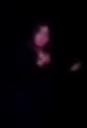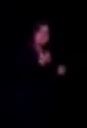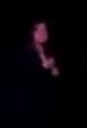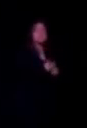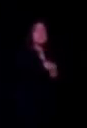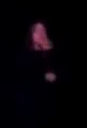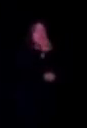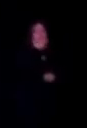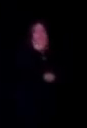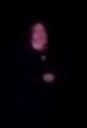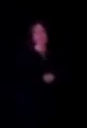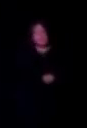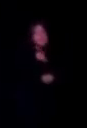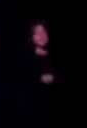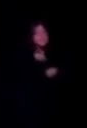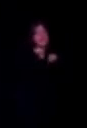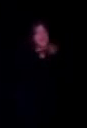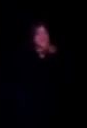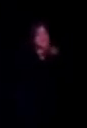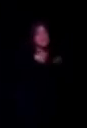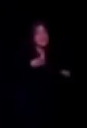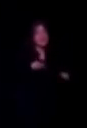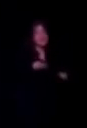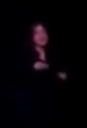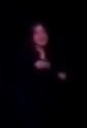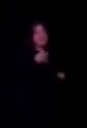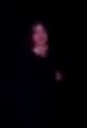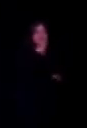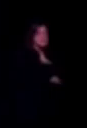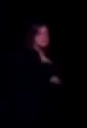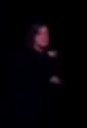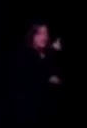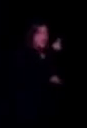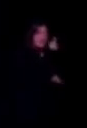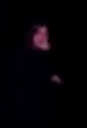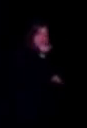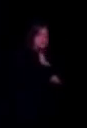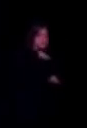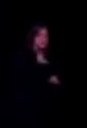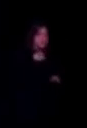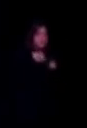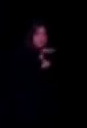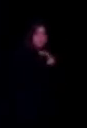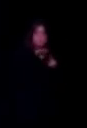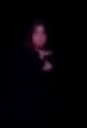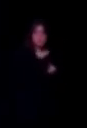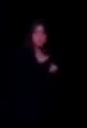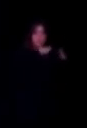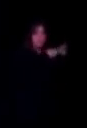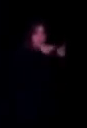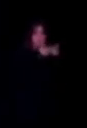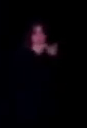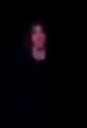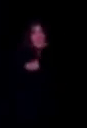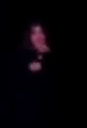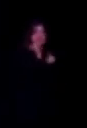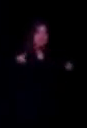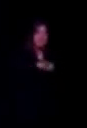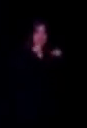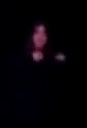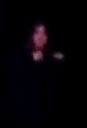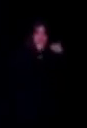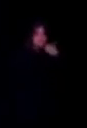ética de la crítica, en que cada uno sienta que el contexto en el que está va a luchar contra las barreras que le impiden tener lo que por justicia le